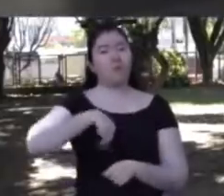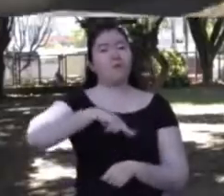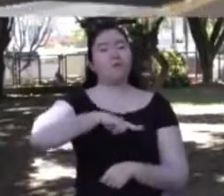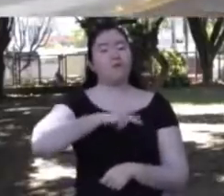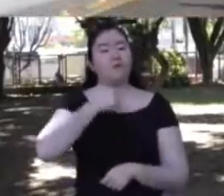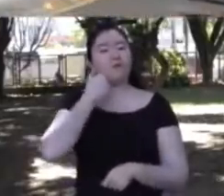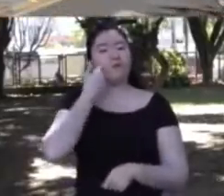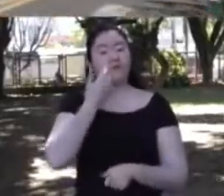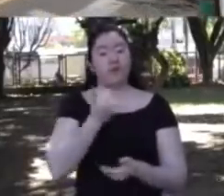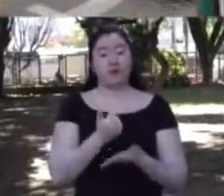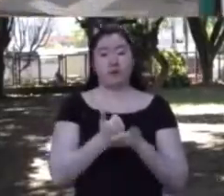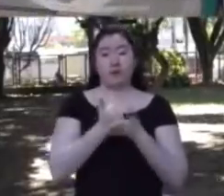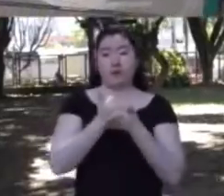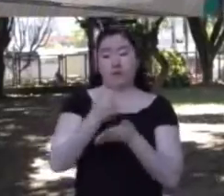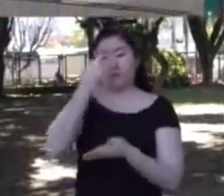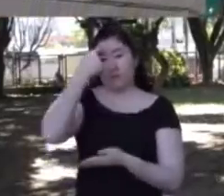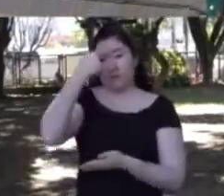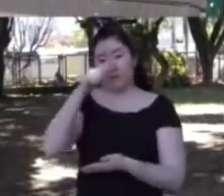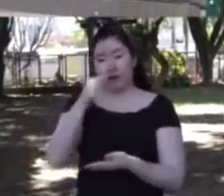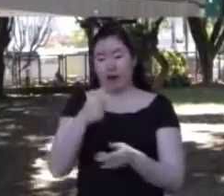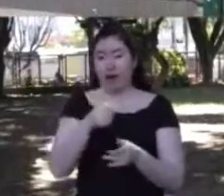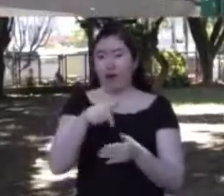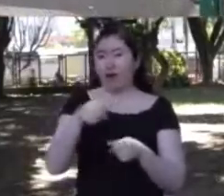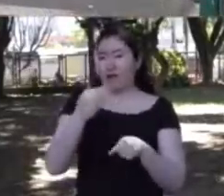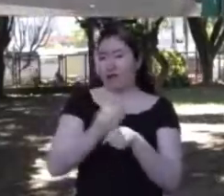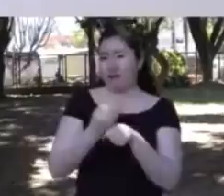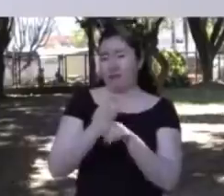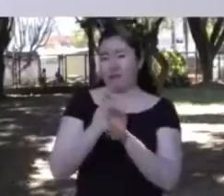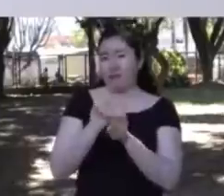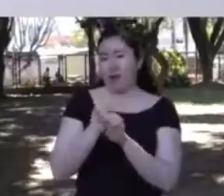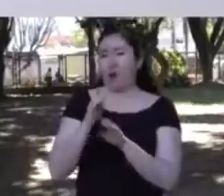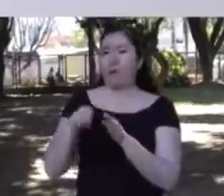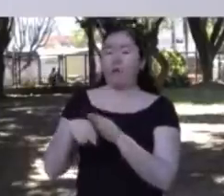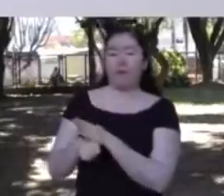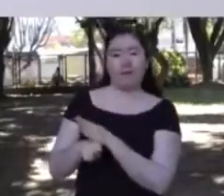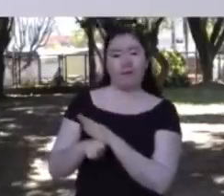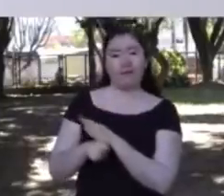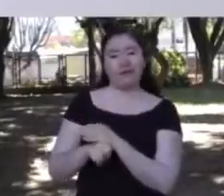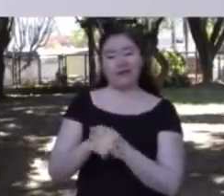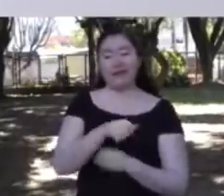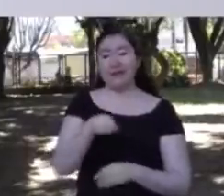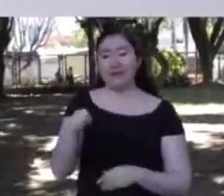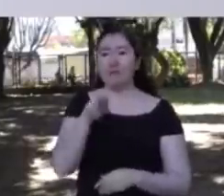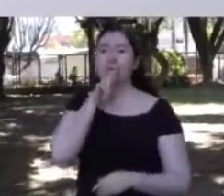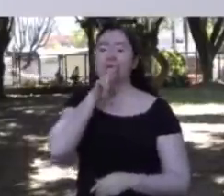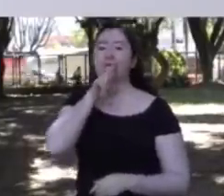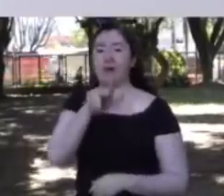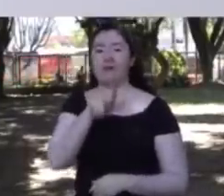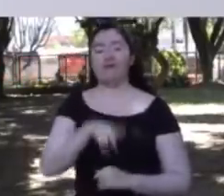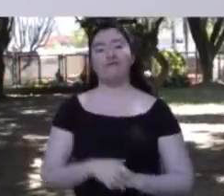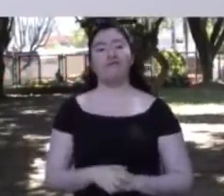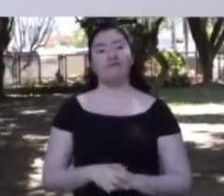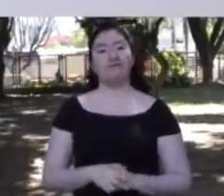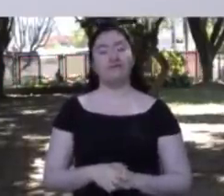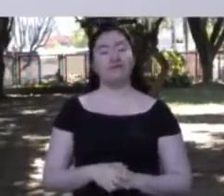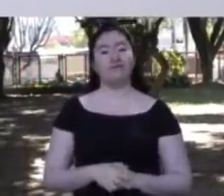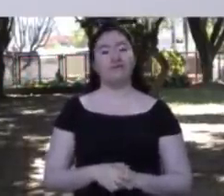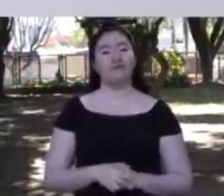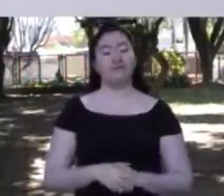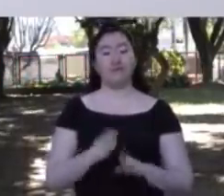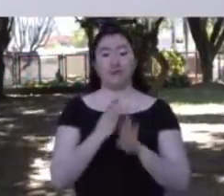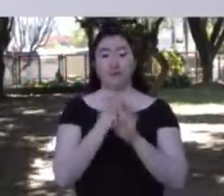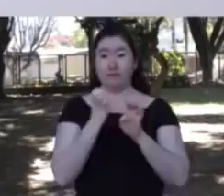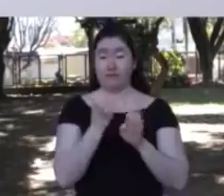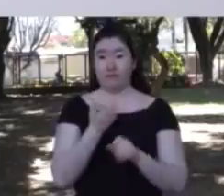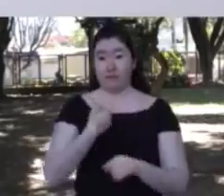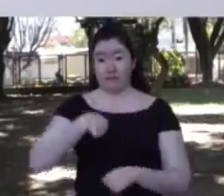las líneas existentes y mejorarlas. Entonces, en el caso del Metrobús, tomamos la